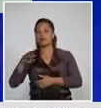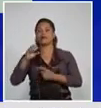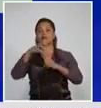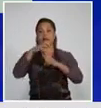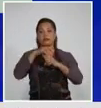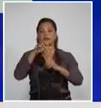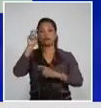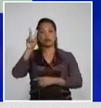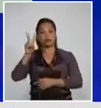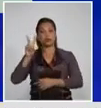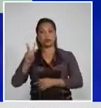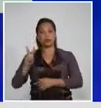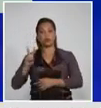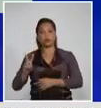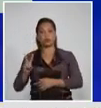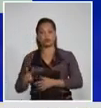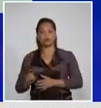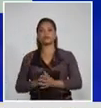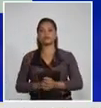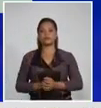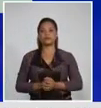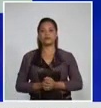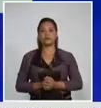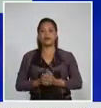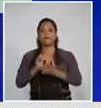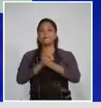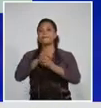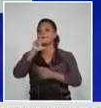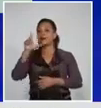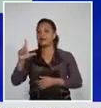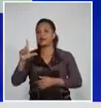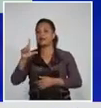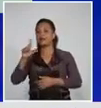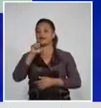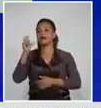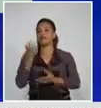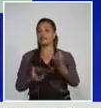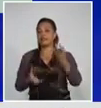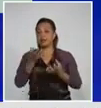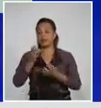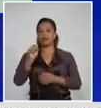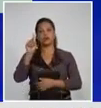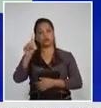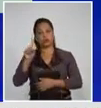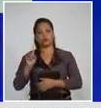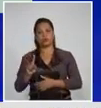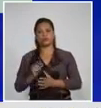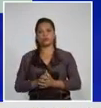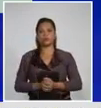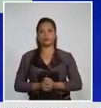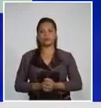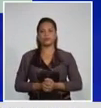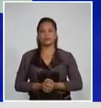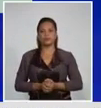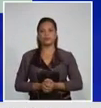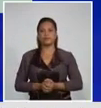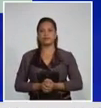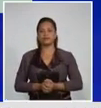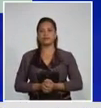uno de estos territorios, y el Mariel y Candelaria confirman un caso autóctono de cada uno de